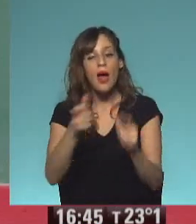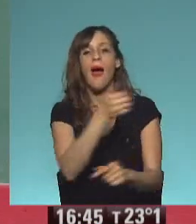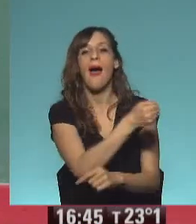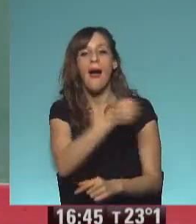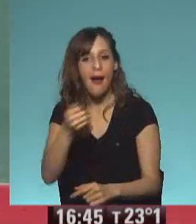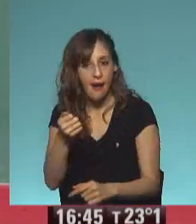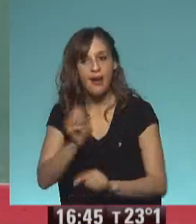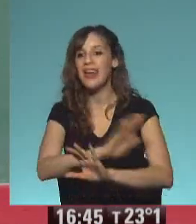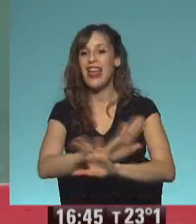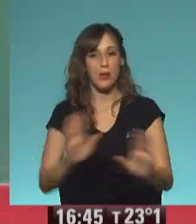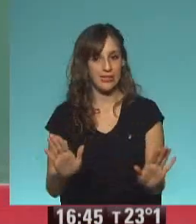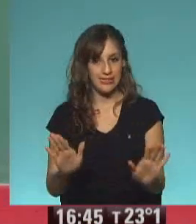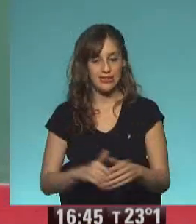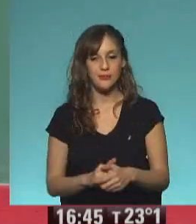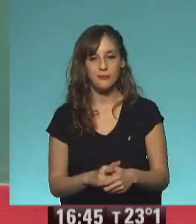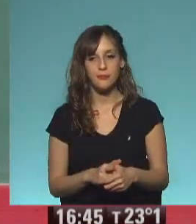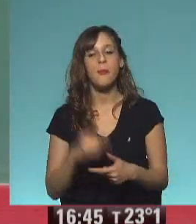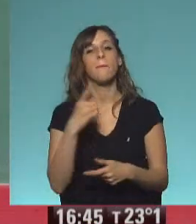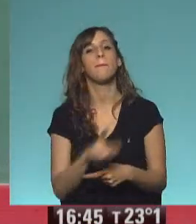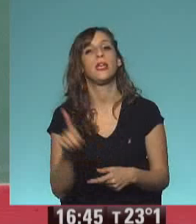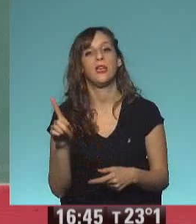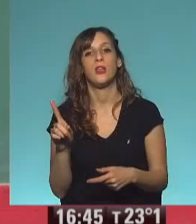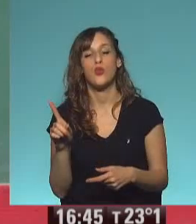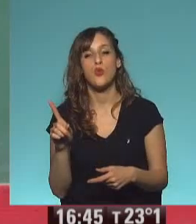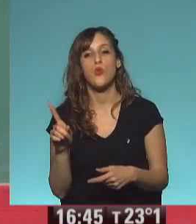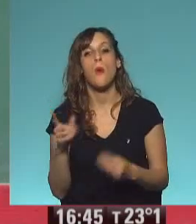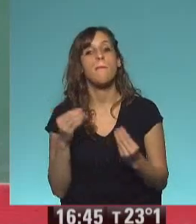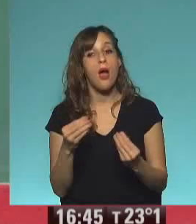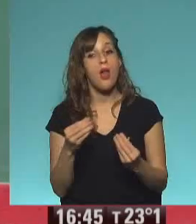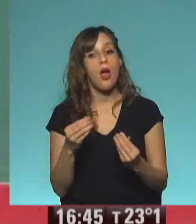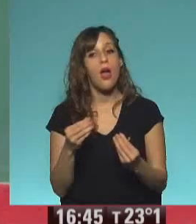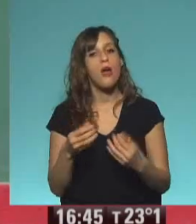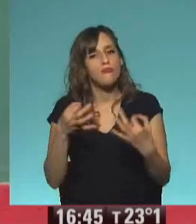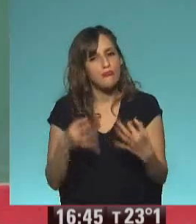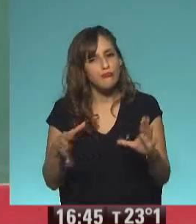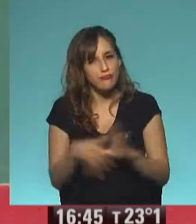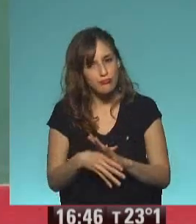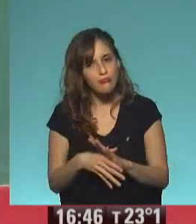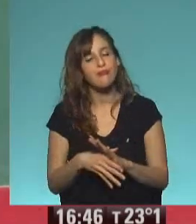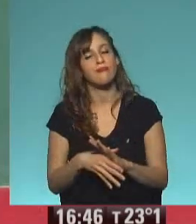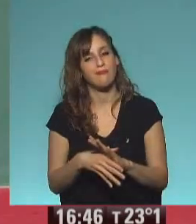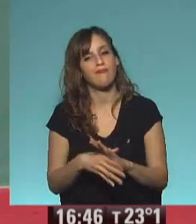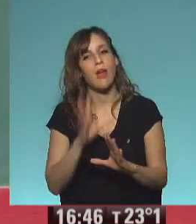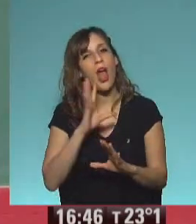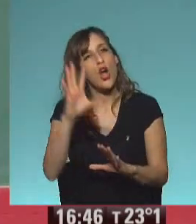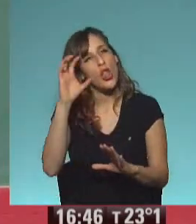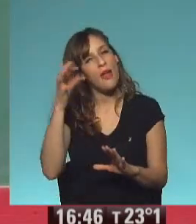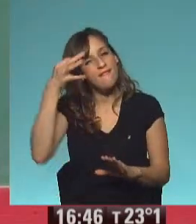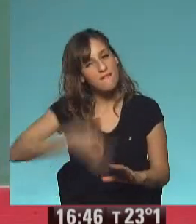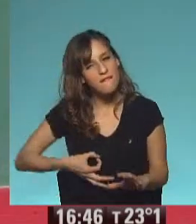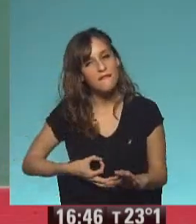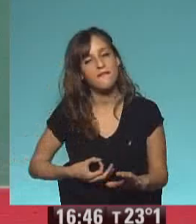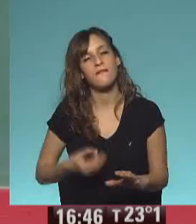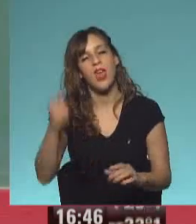la vocal ah pero para eso y para poder recordar mejor o para que se nos venga a